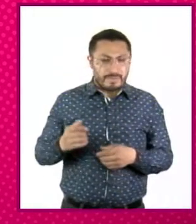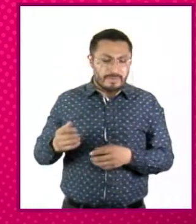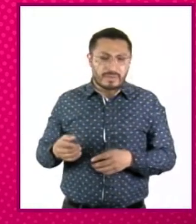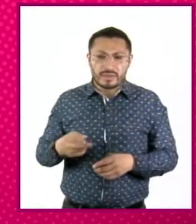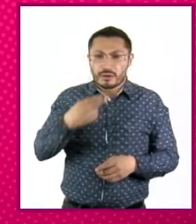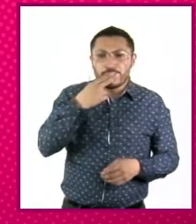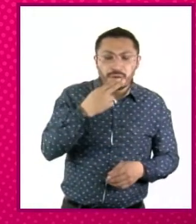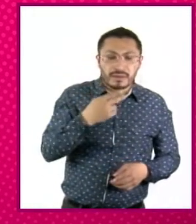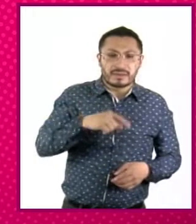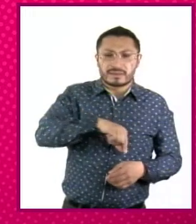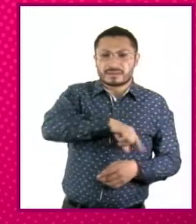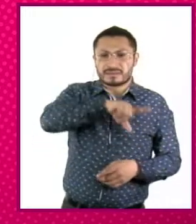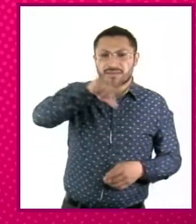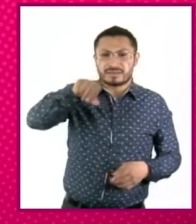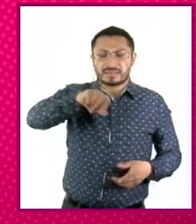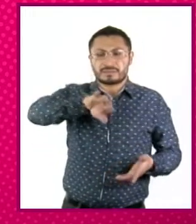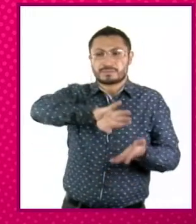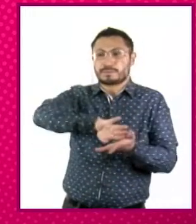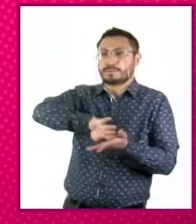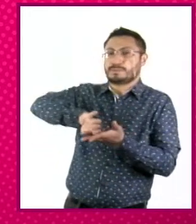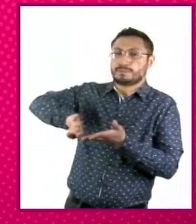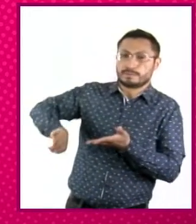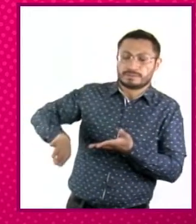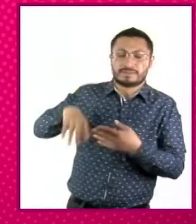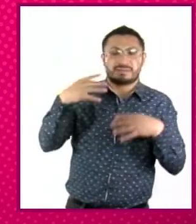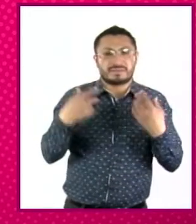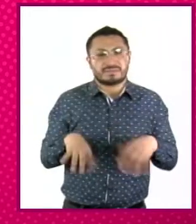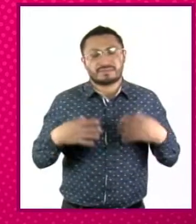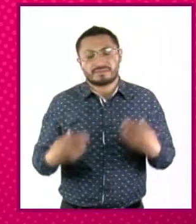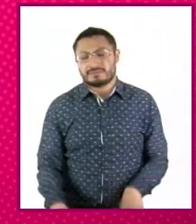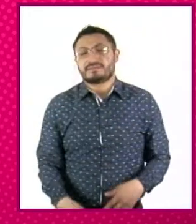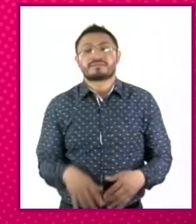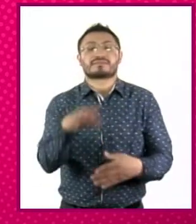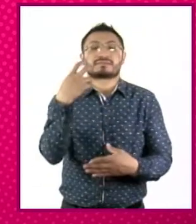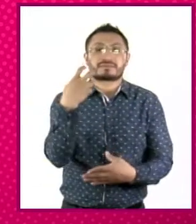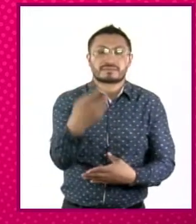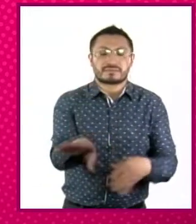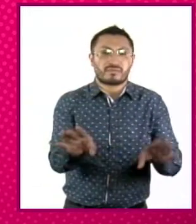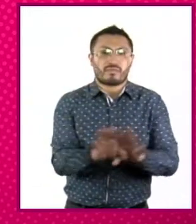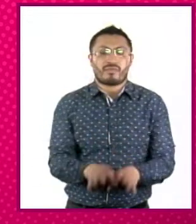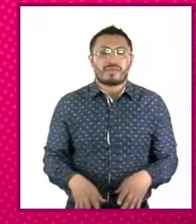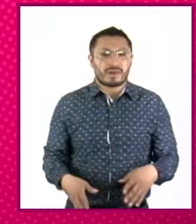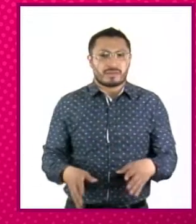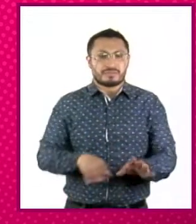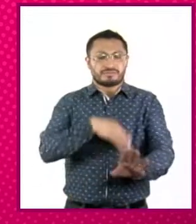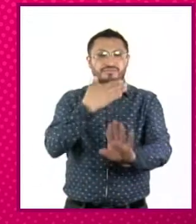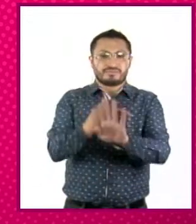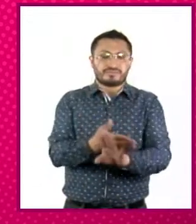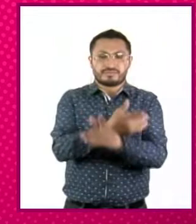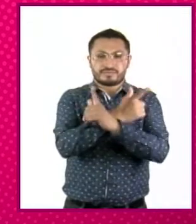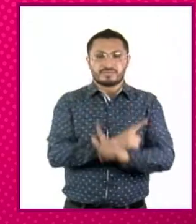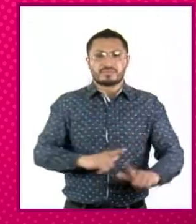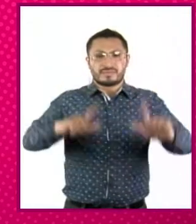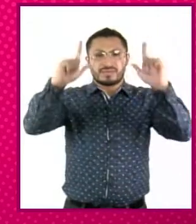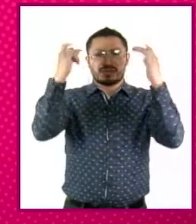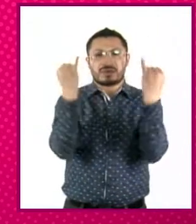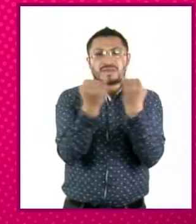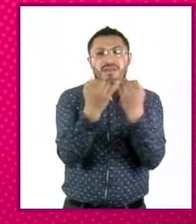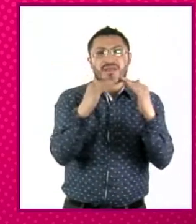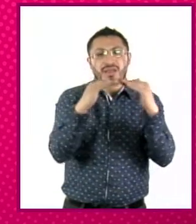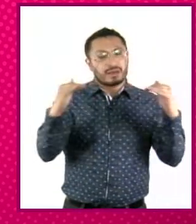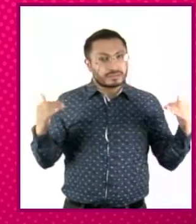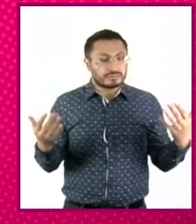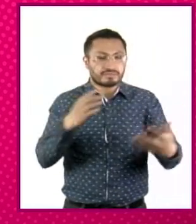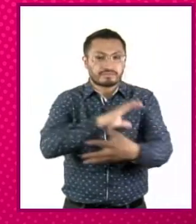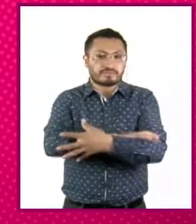excluidas, las dejaron de lado, ¿no? Entonces, esto pues viene en detrimento de la libertad, de la igualdad y la fraternidad, que se